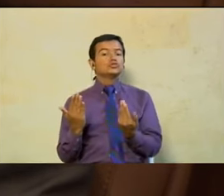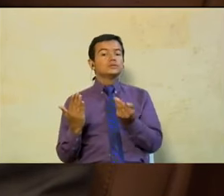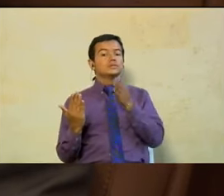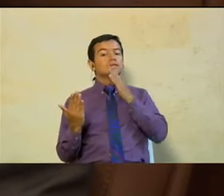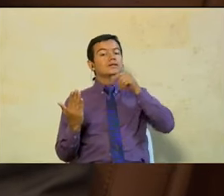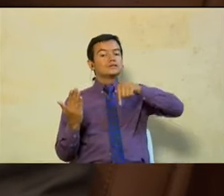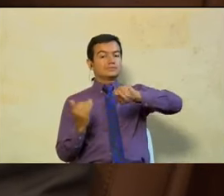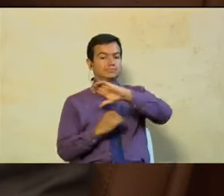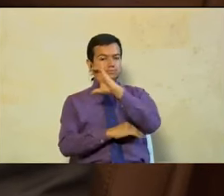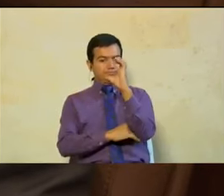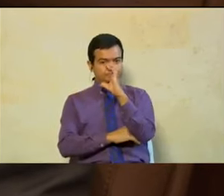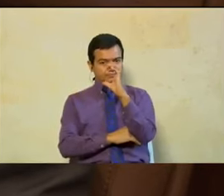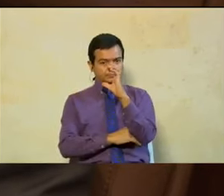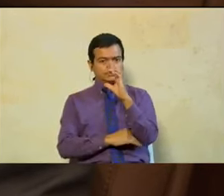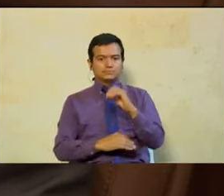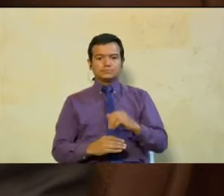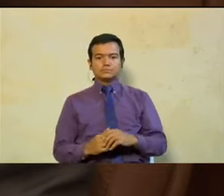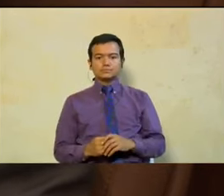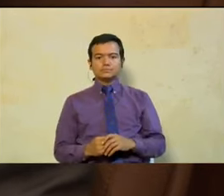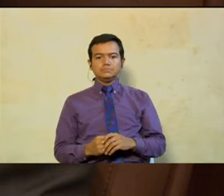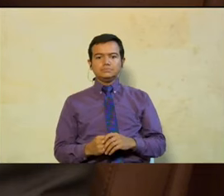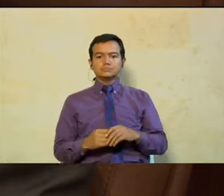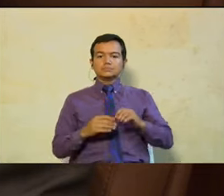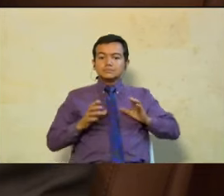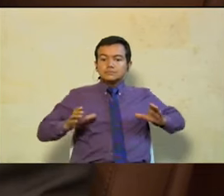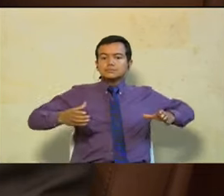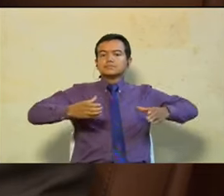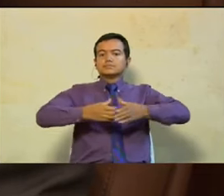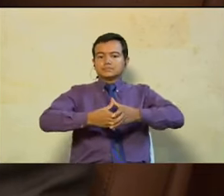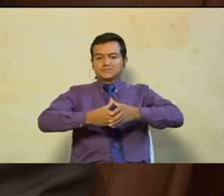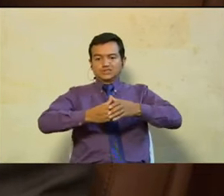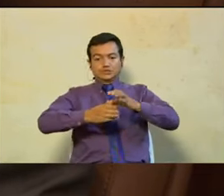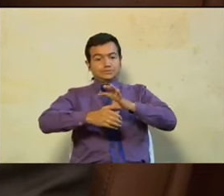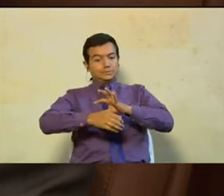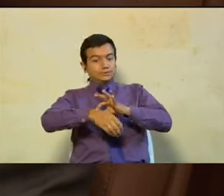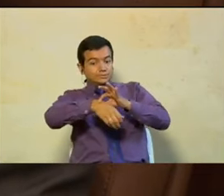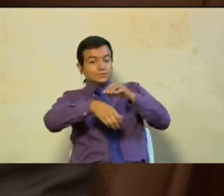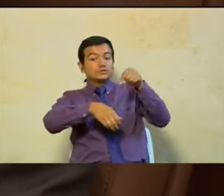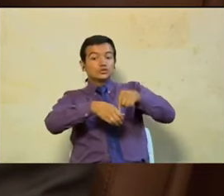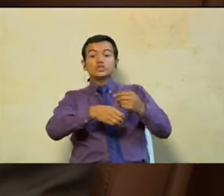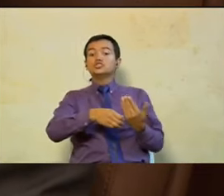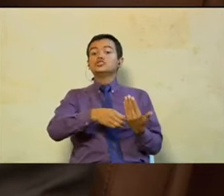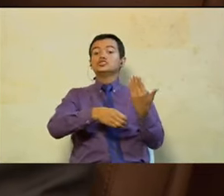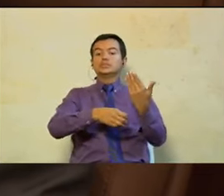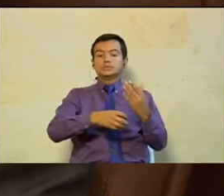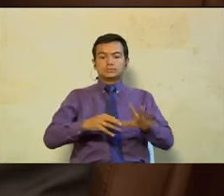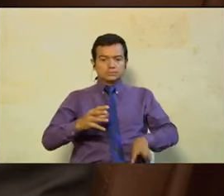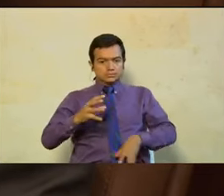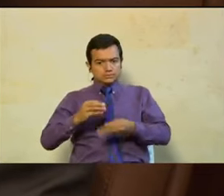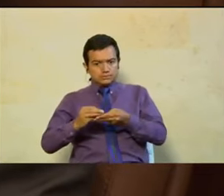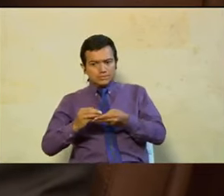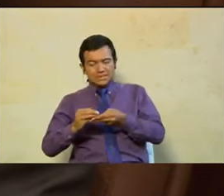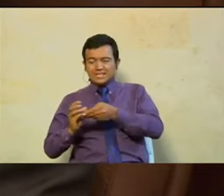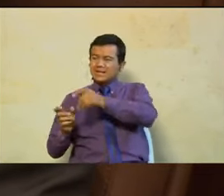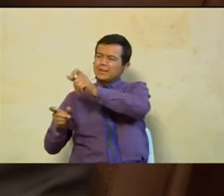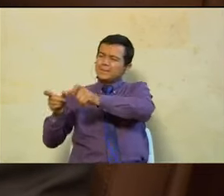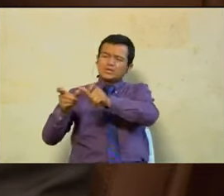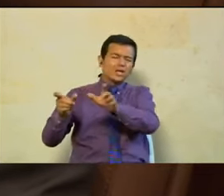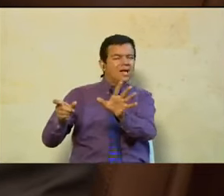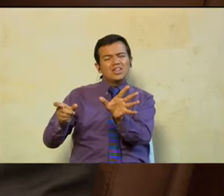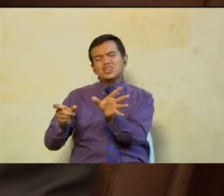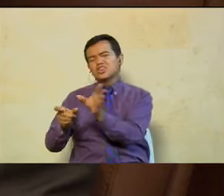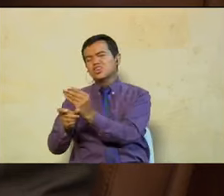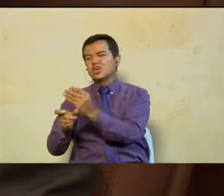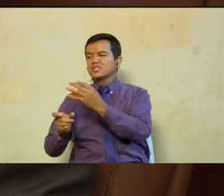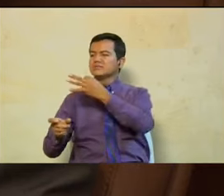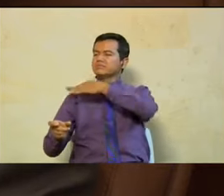país a al gremio de los médicos que le conviene todos los ciudadanos a mí